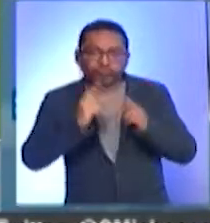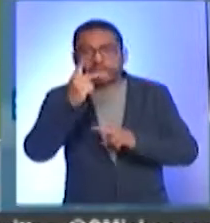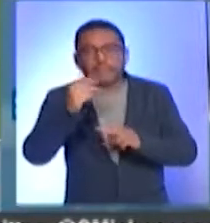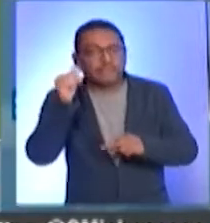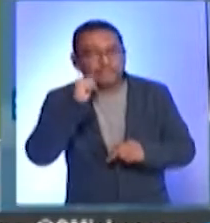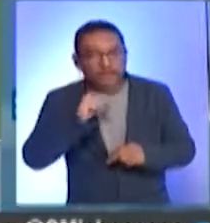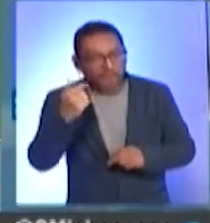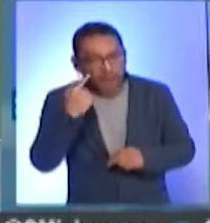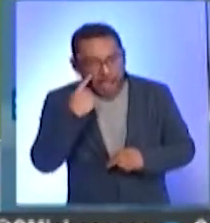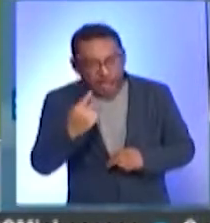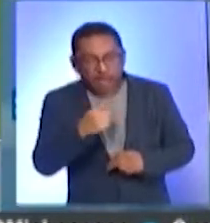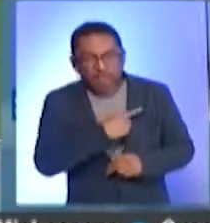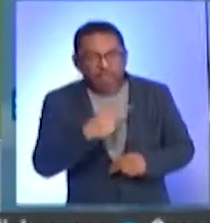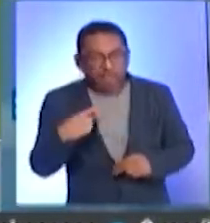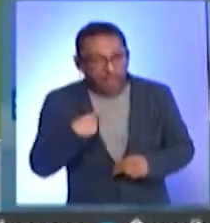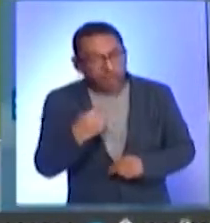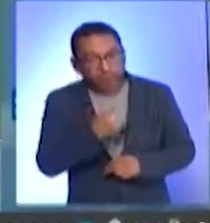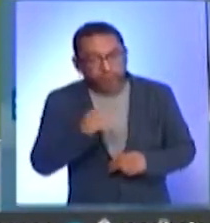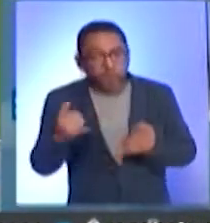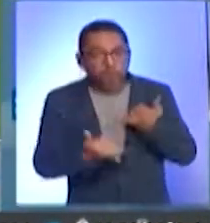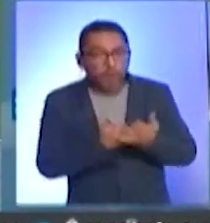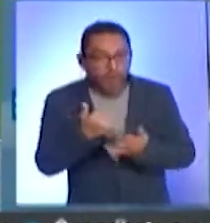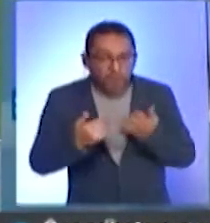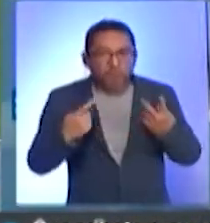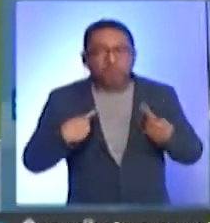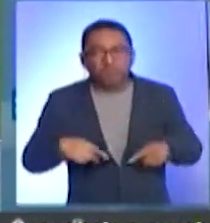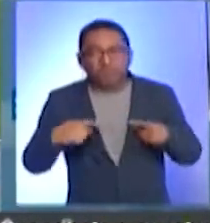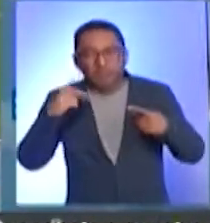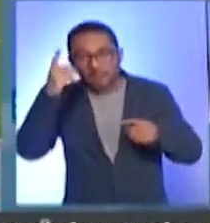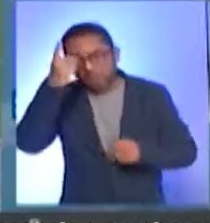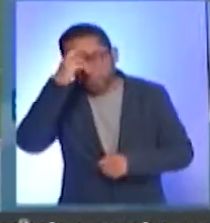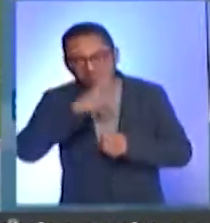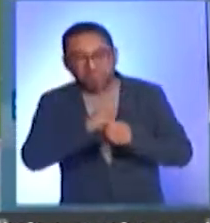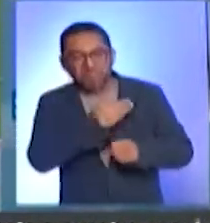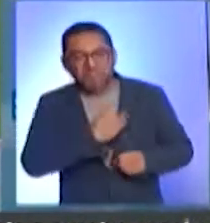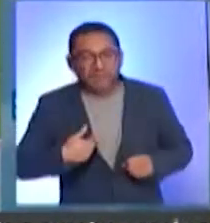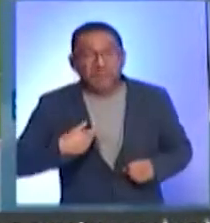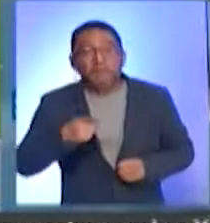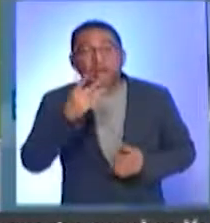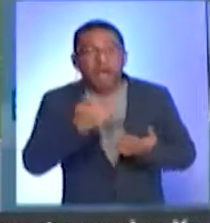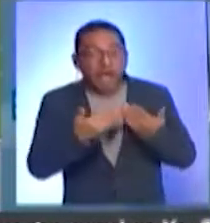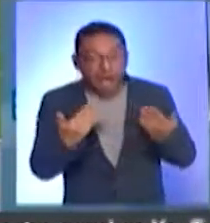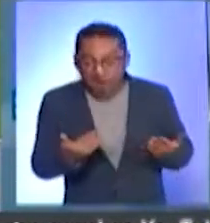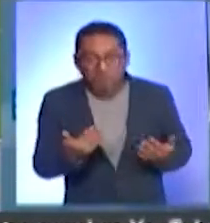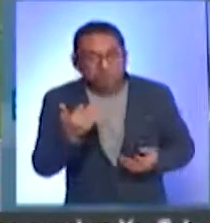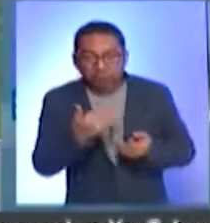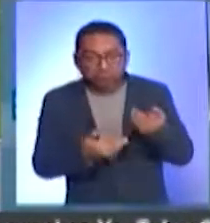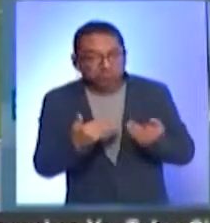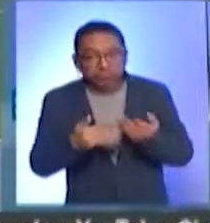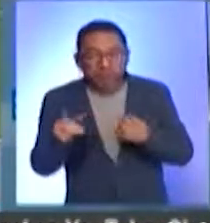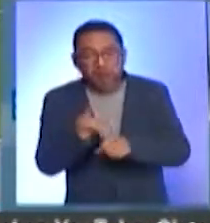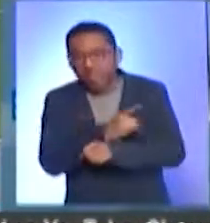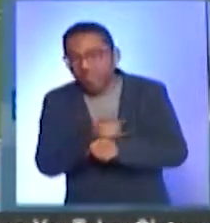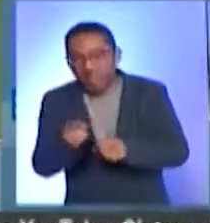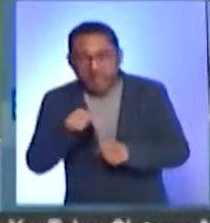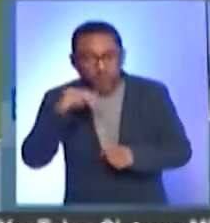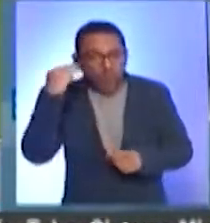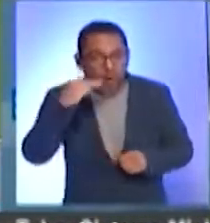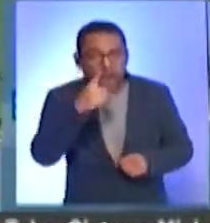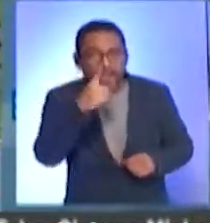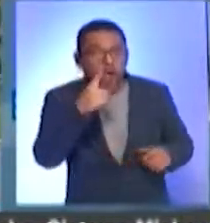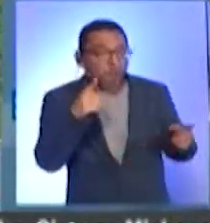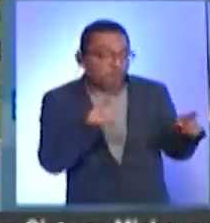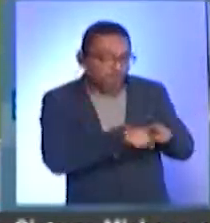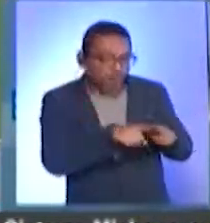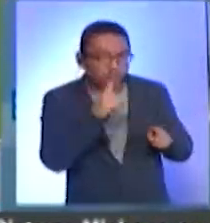manifiesta debe estar de acuerdo a jugadores y directivos pero que hasta el momento no es tan convincente usted como real ya viene con una igualada un triunfo y